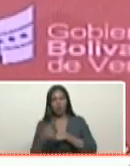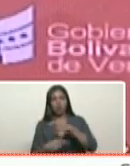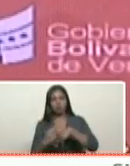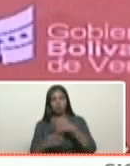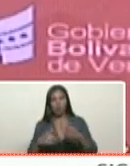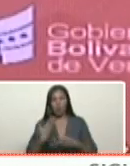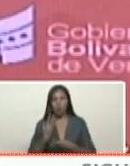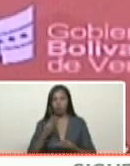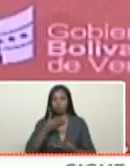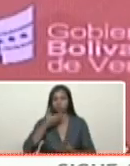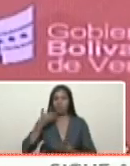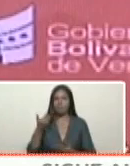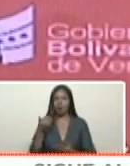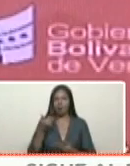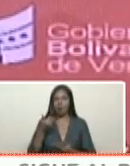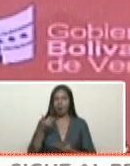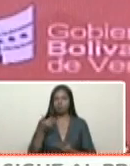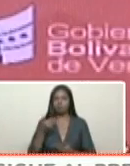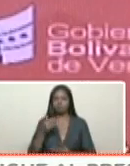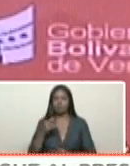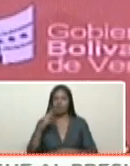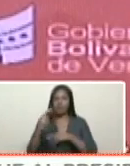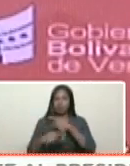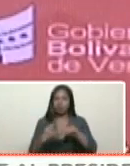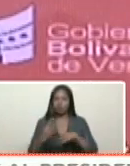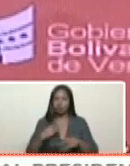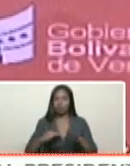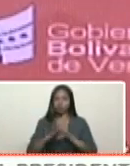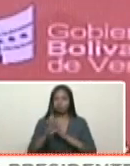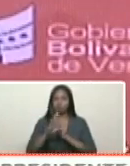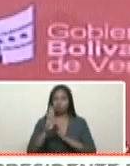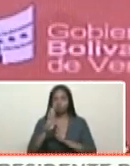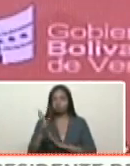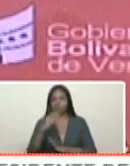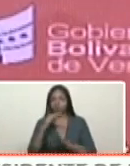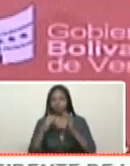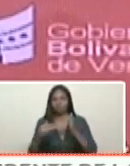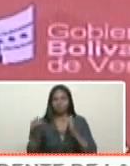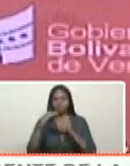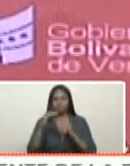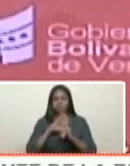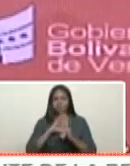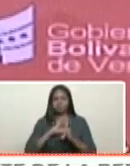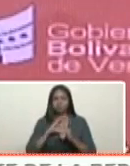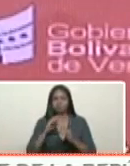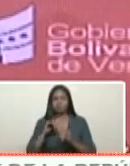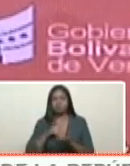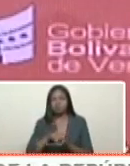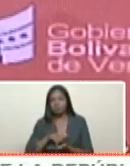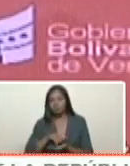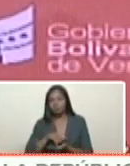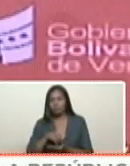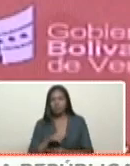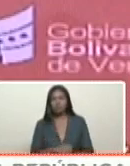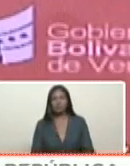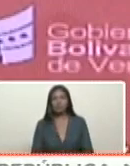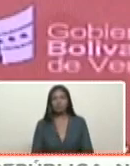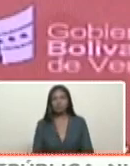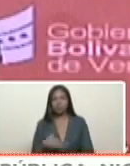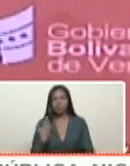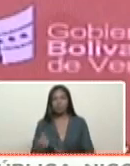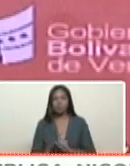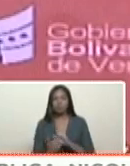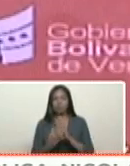ser mejor. La revolución puede avanzar, puede superar sus errores, sus debilidades, puede